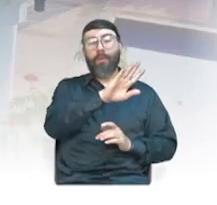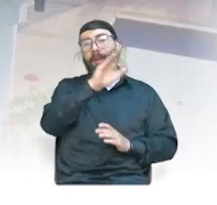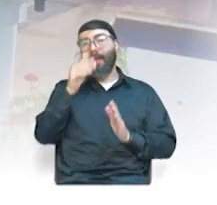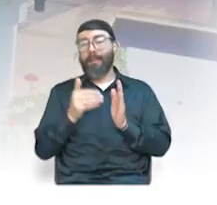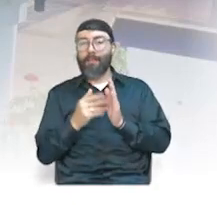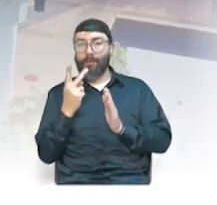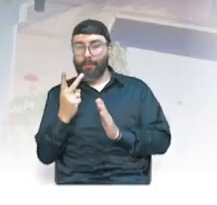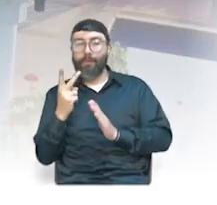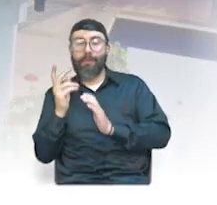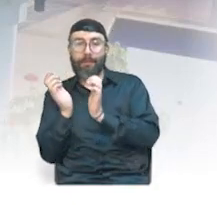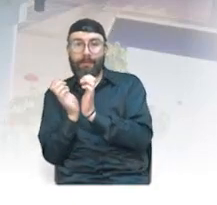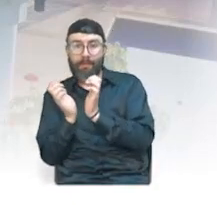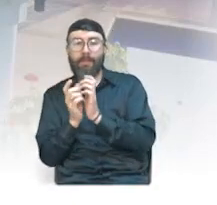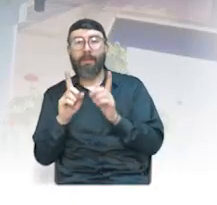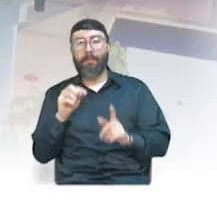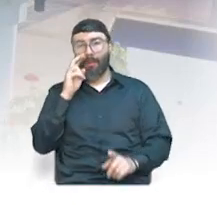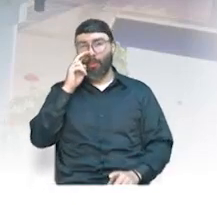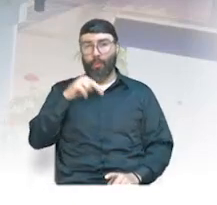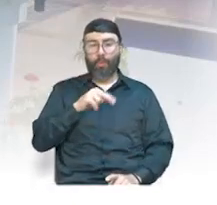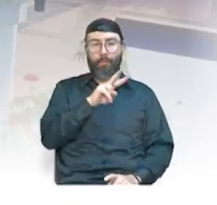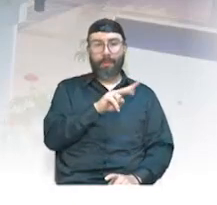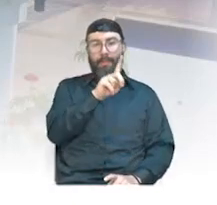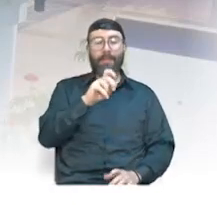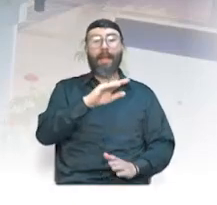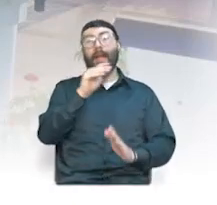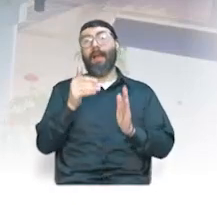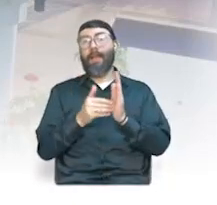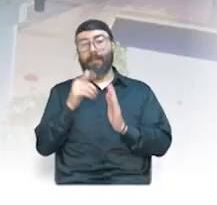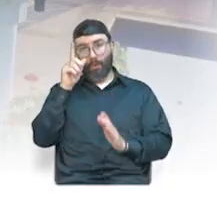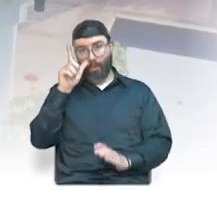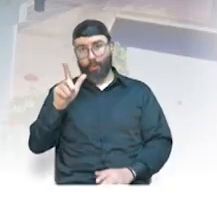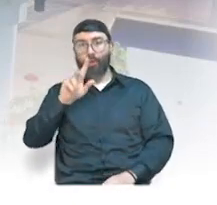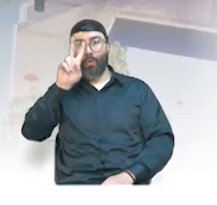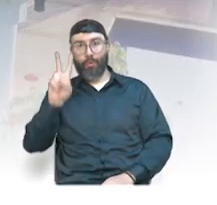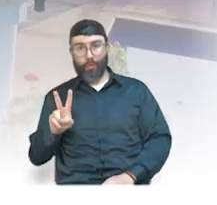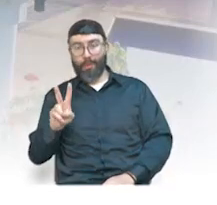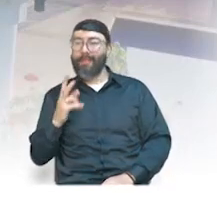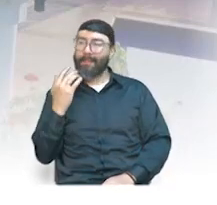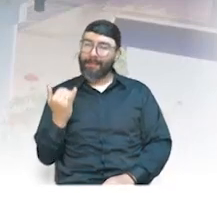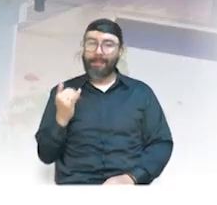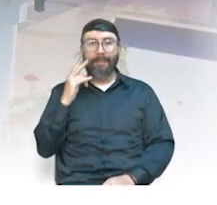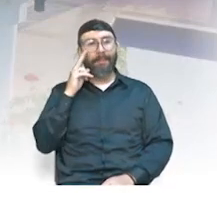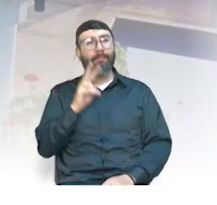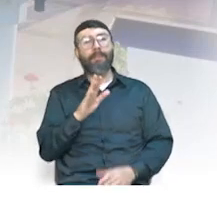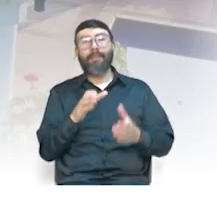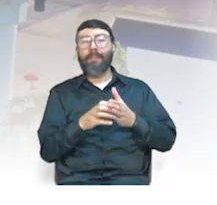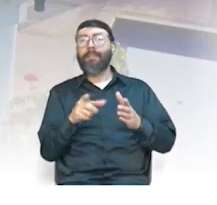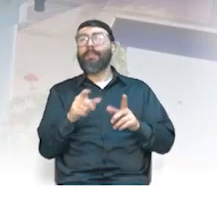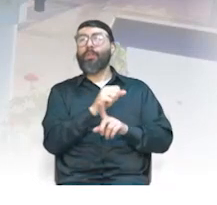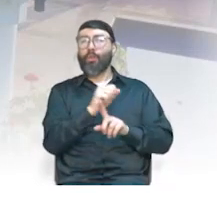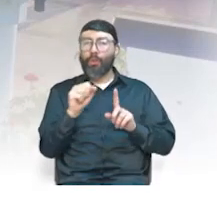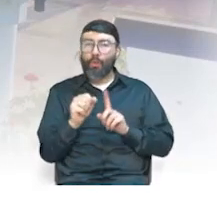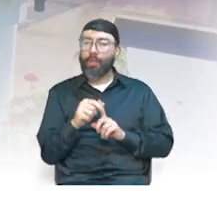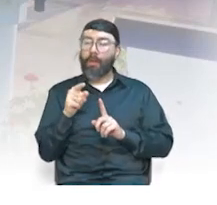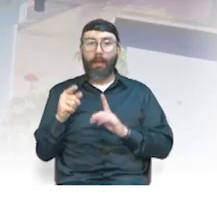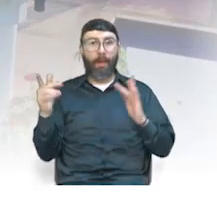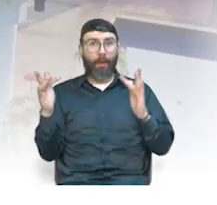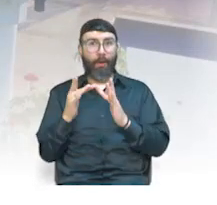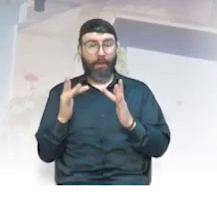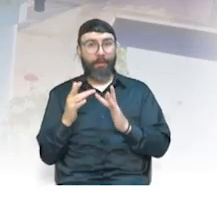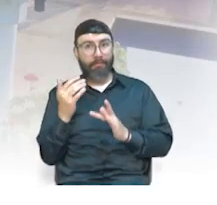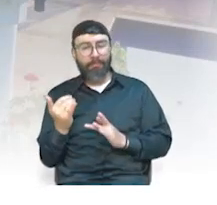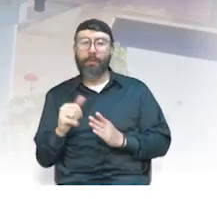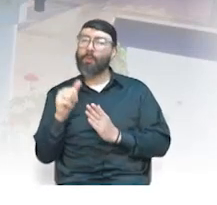al 28 y junio 26 a julio 2. Entonces, por favor, miren en redes sociales, contáctense con el call center para que